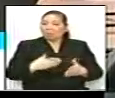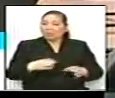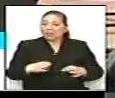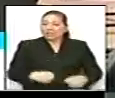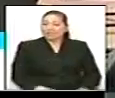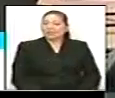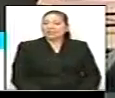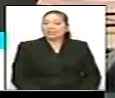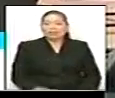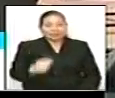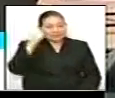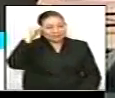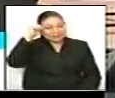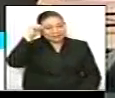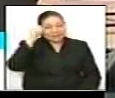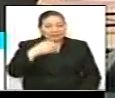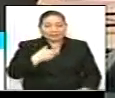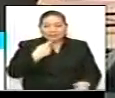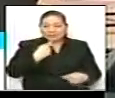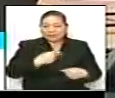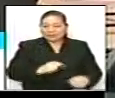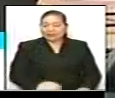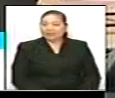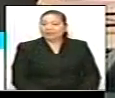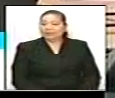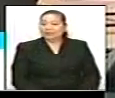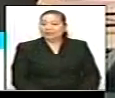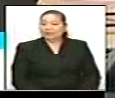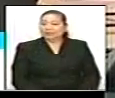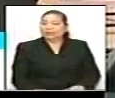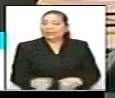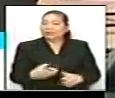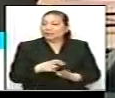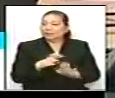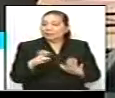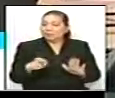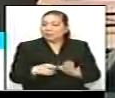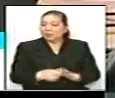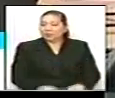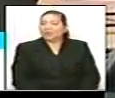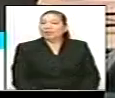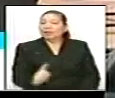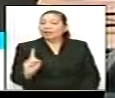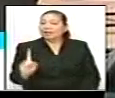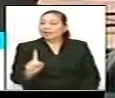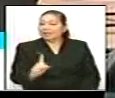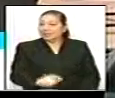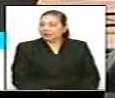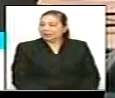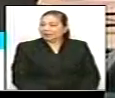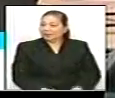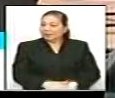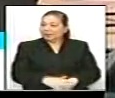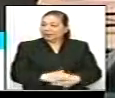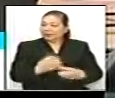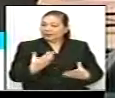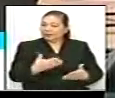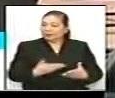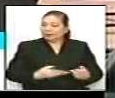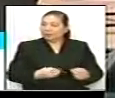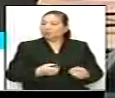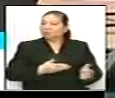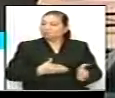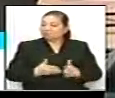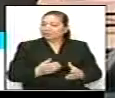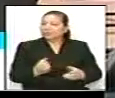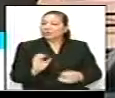que el arquitecto puso en sus diapositivas, hacer ese proyecto. Cada distrito puede, ¿no?, agarrar su tramo y hacer ya sus